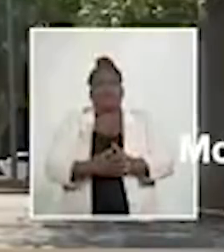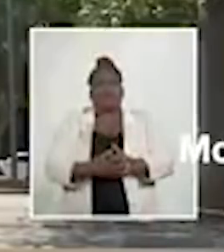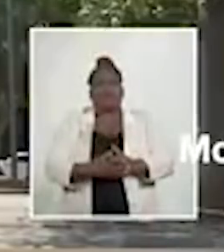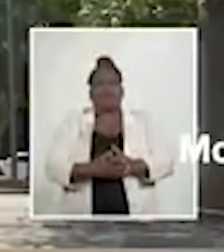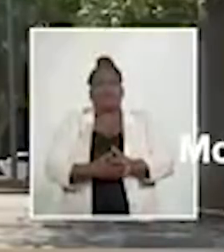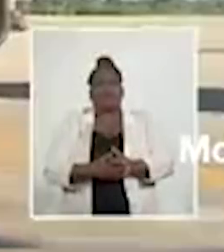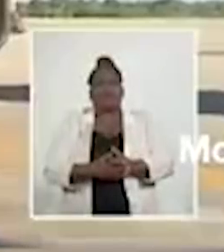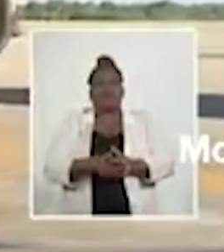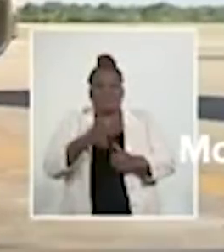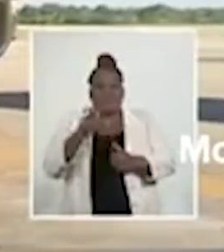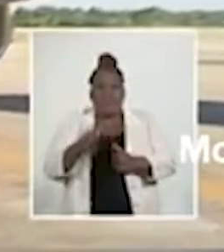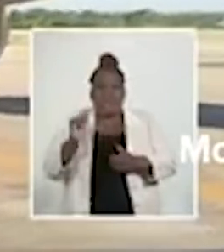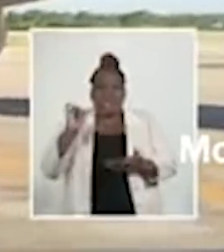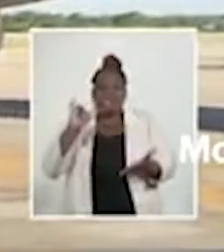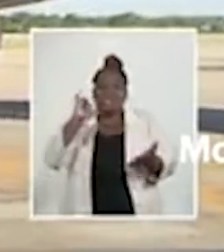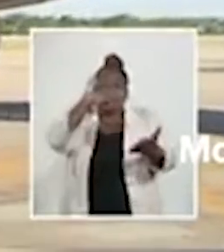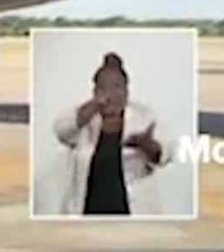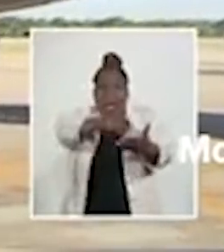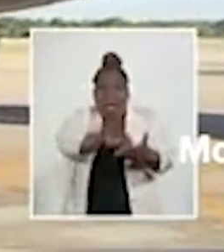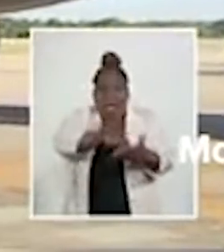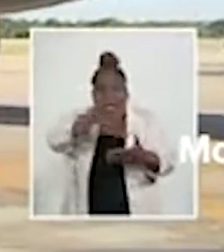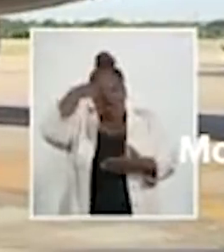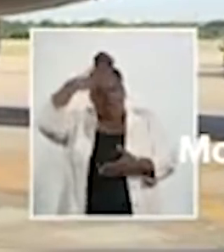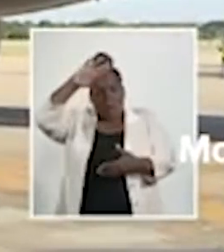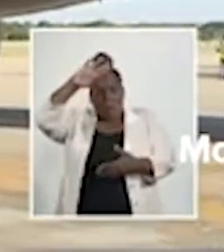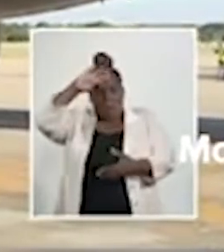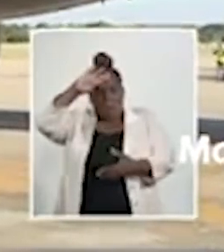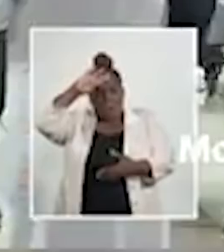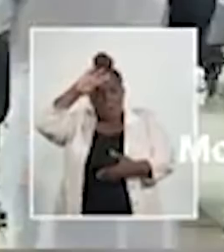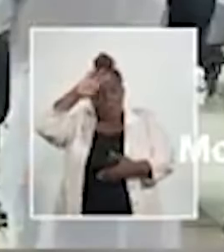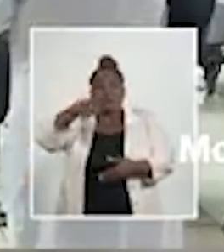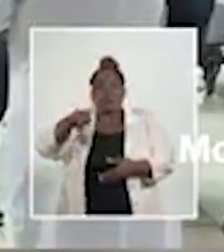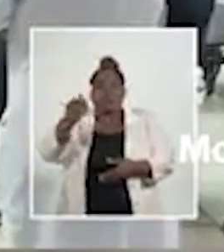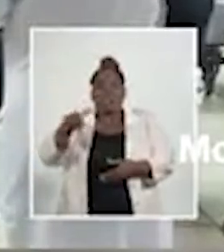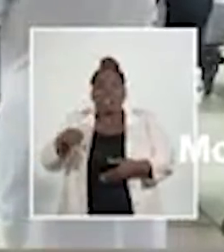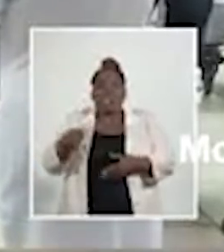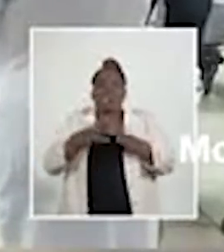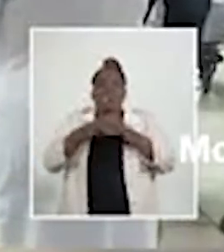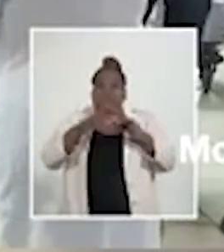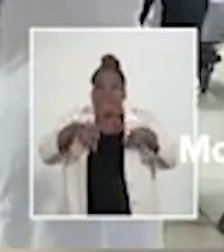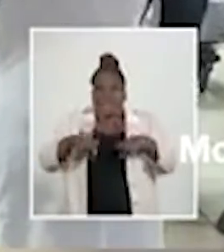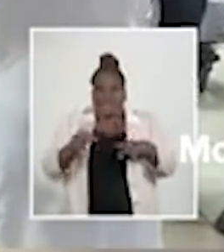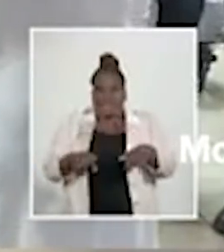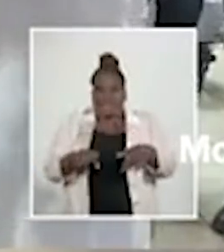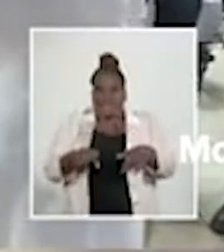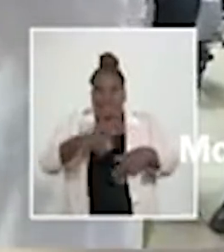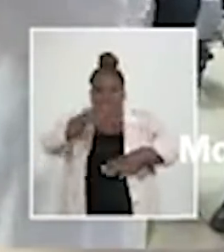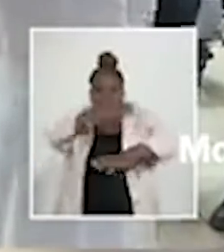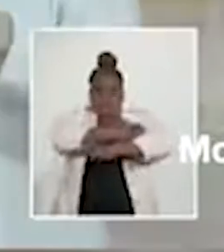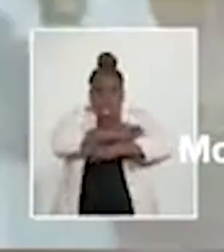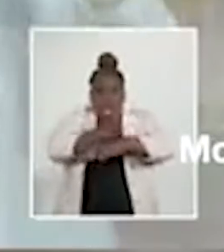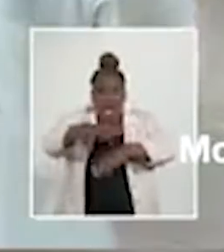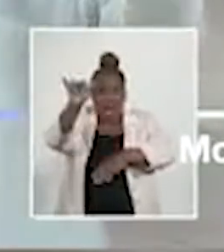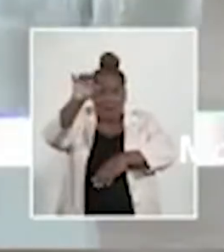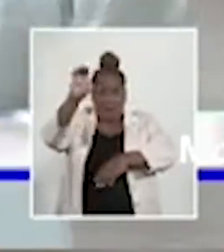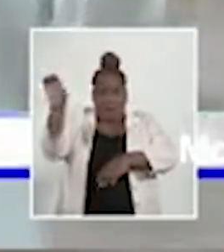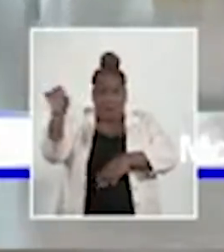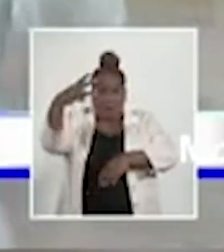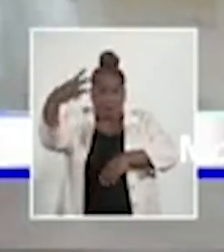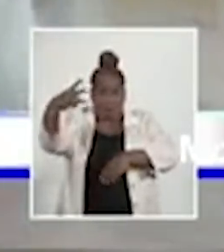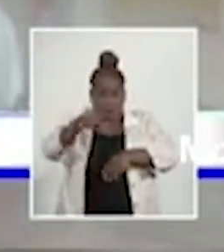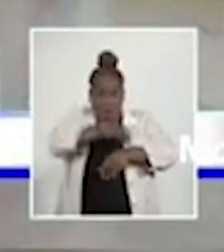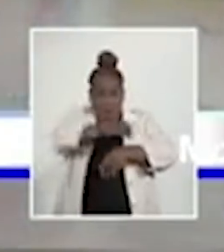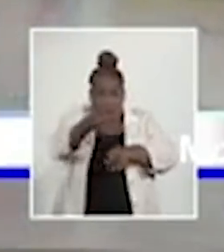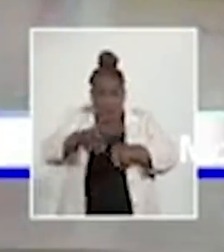desde la instalación donde realiza su aislamiento deberá ser asumida por cada viajero en los medios disponibles para ellos, de